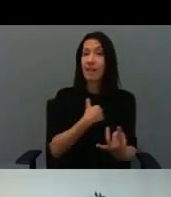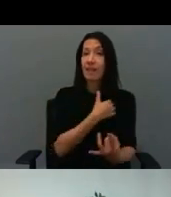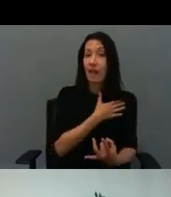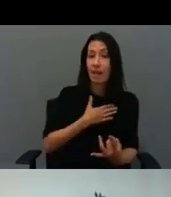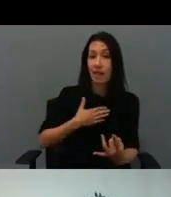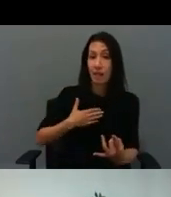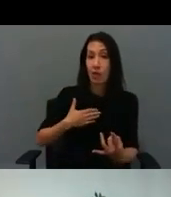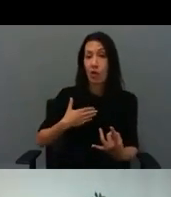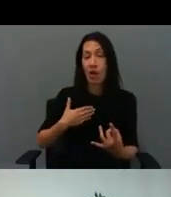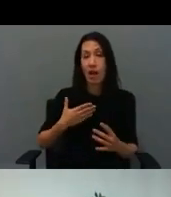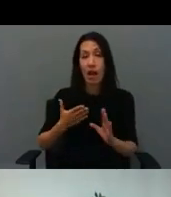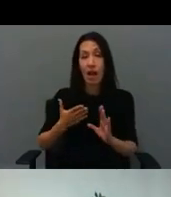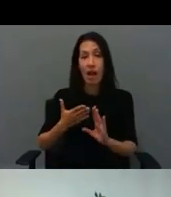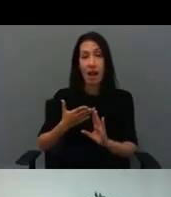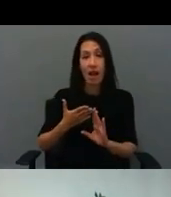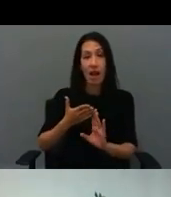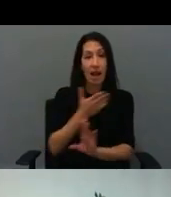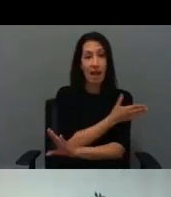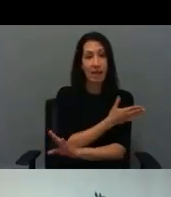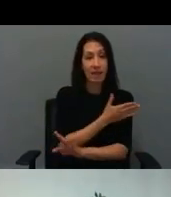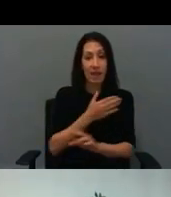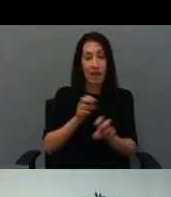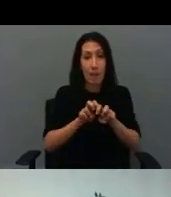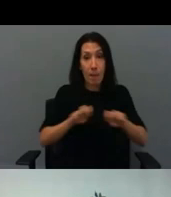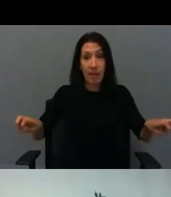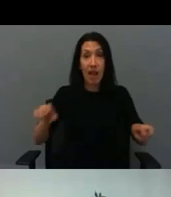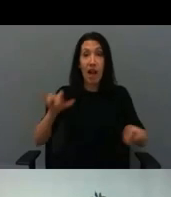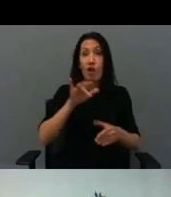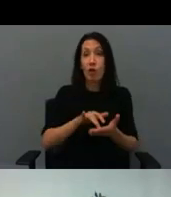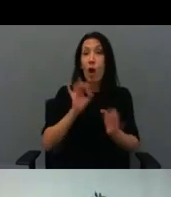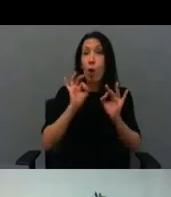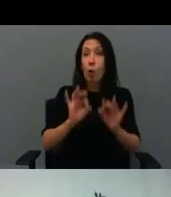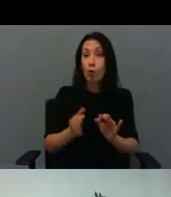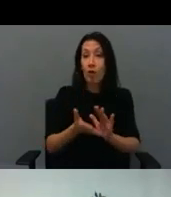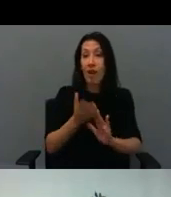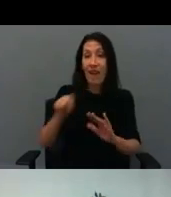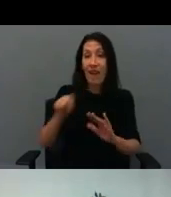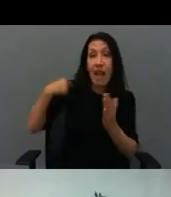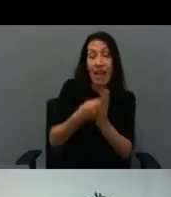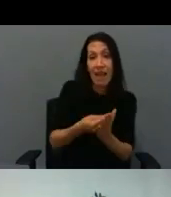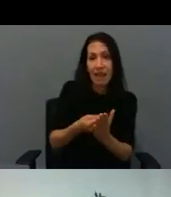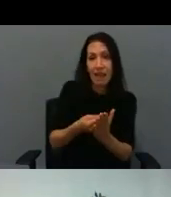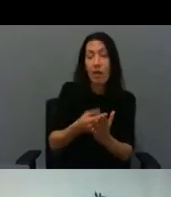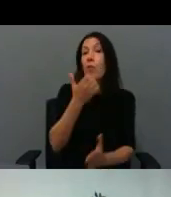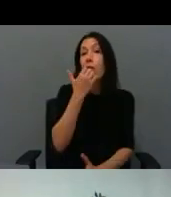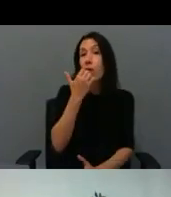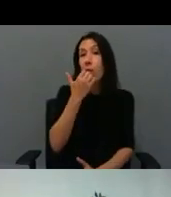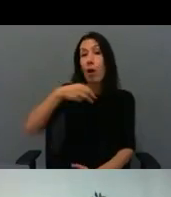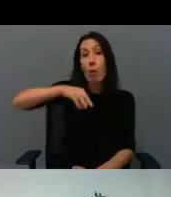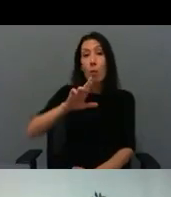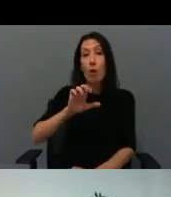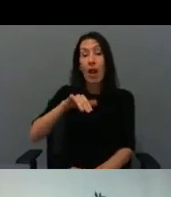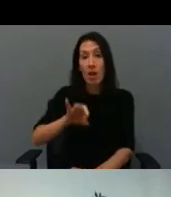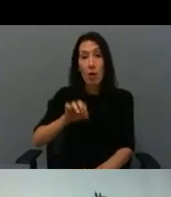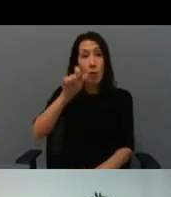previas a la celebración de esta mesa en el momento de la inscripción. Por ejemplo, Inmaculada Moreno